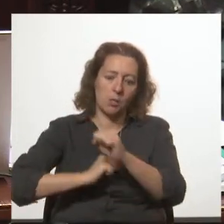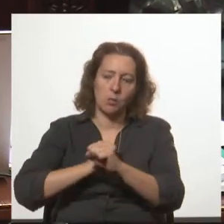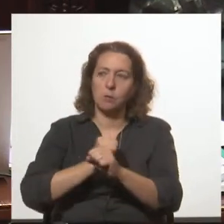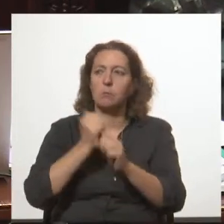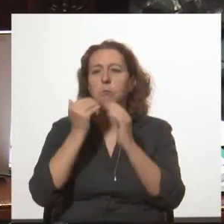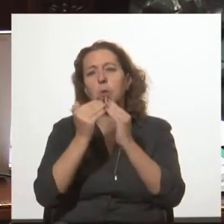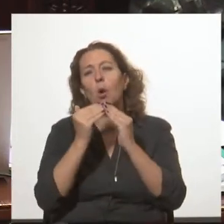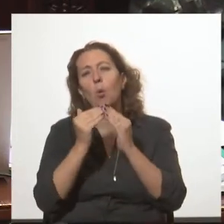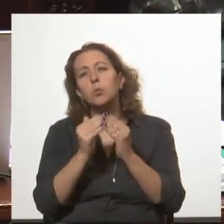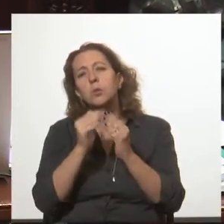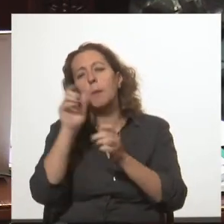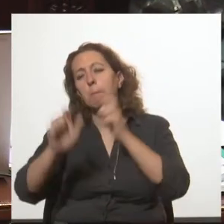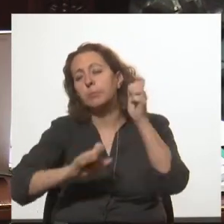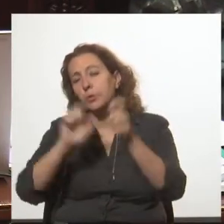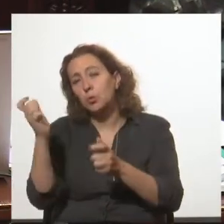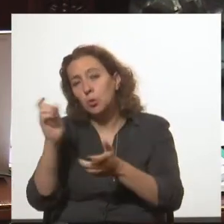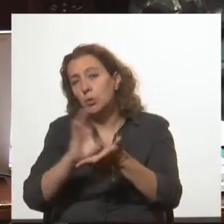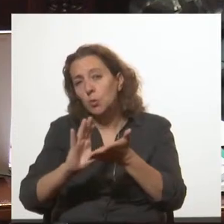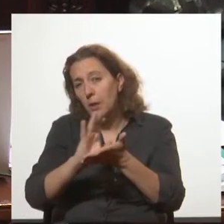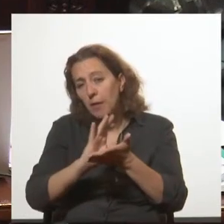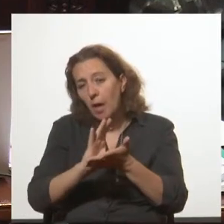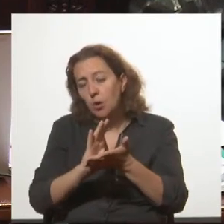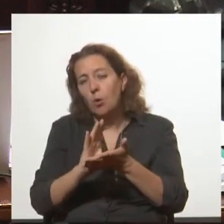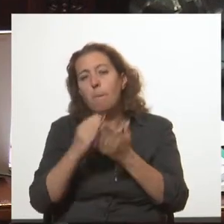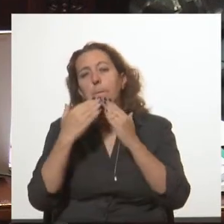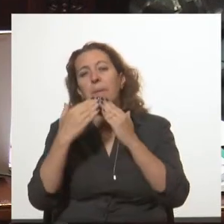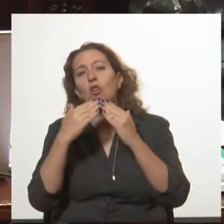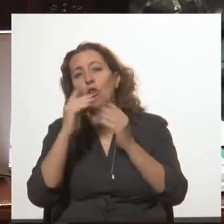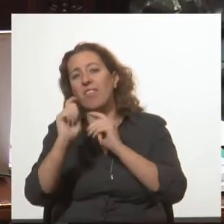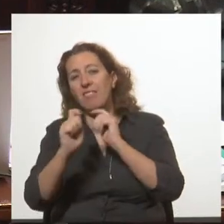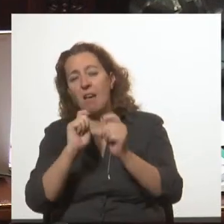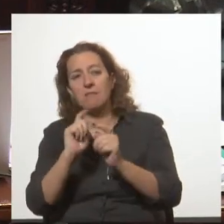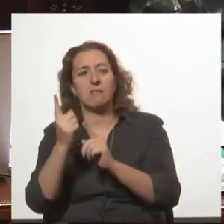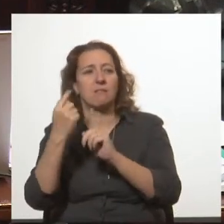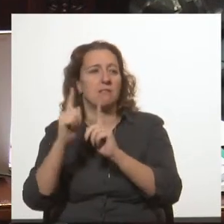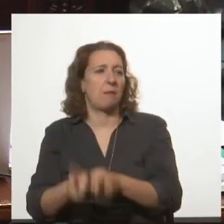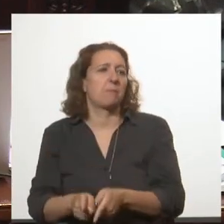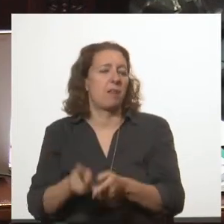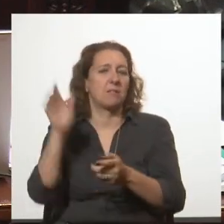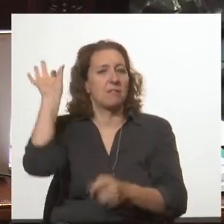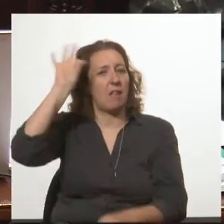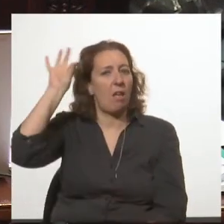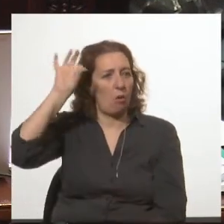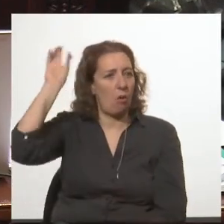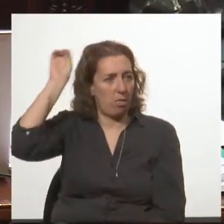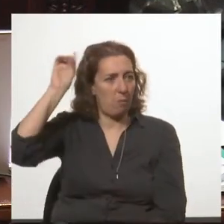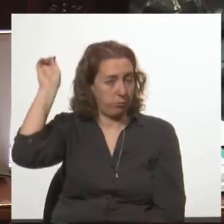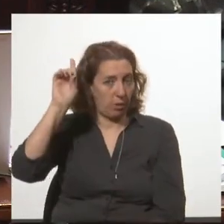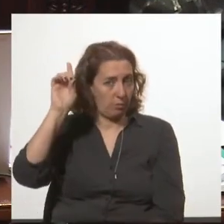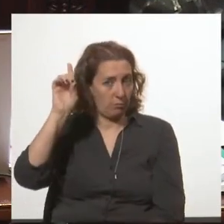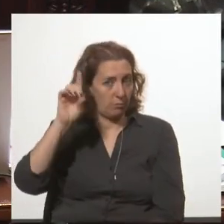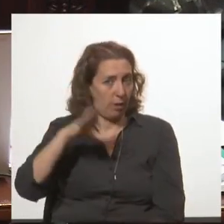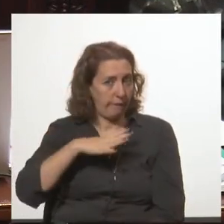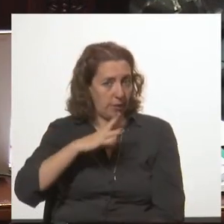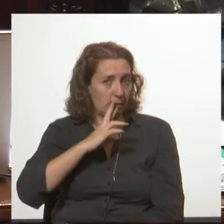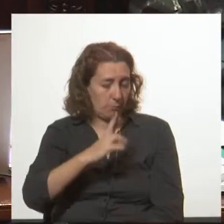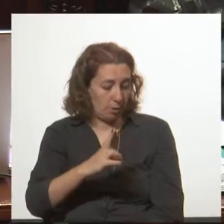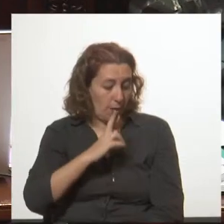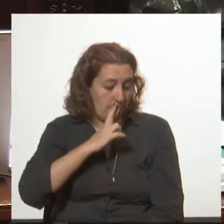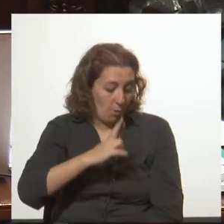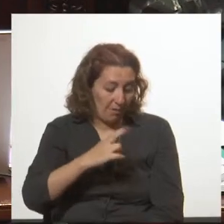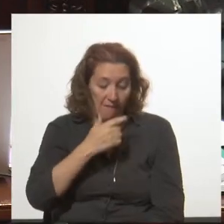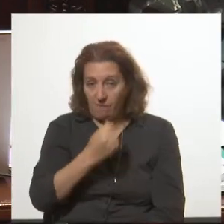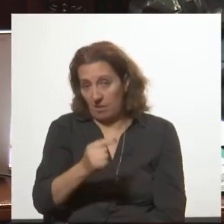periodistas y de legisladores que procuramos contestar respuestas que no eran fáciles porque en este ambiente